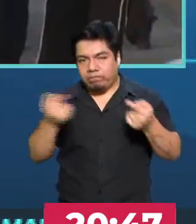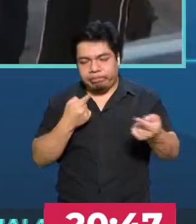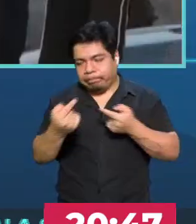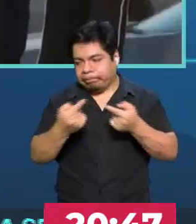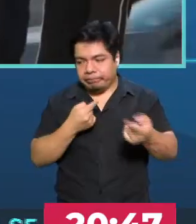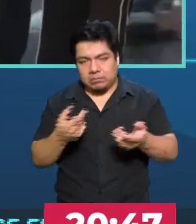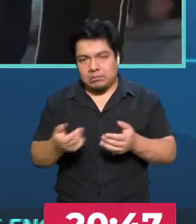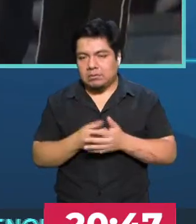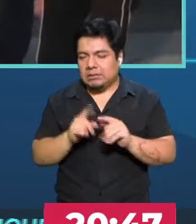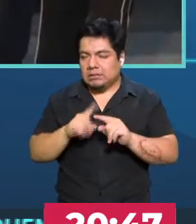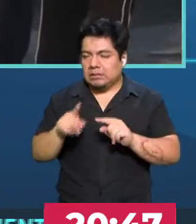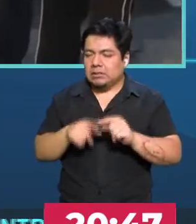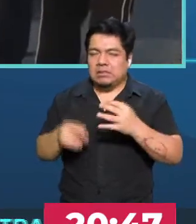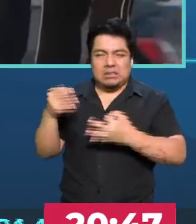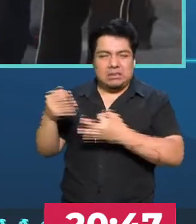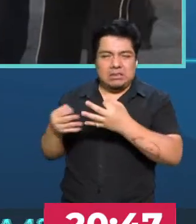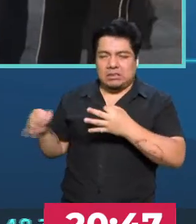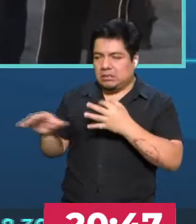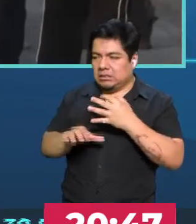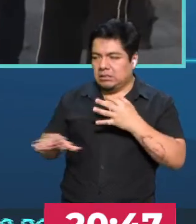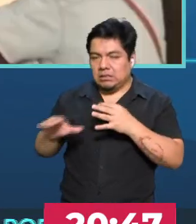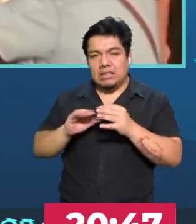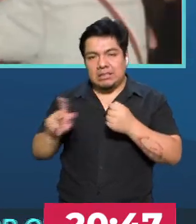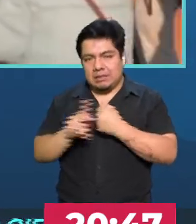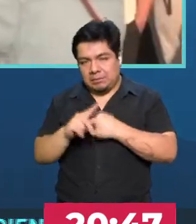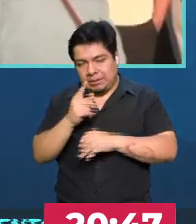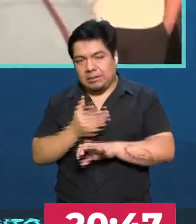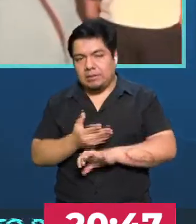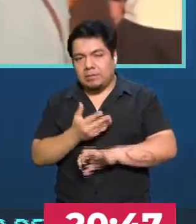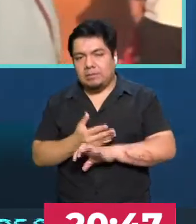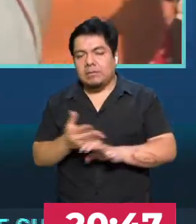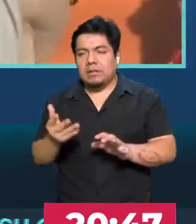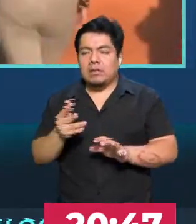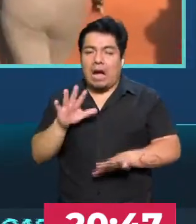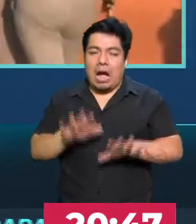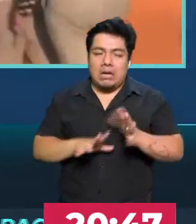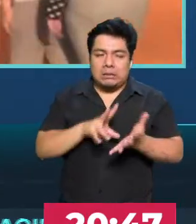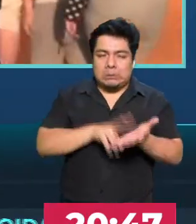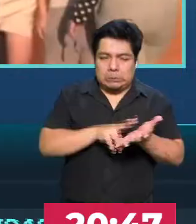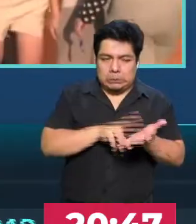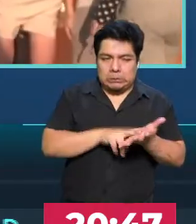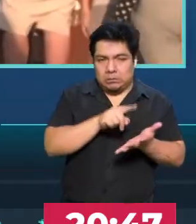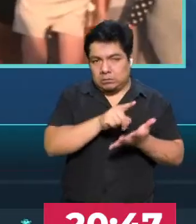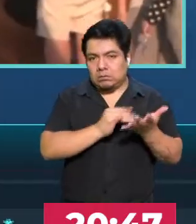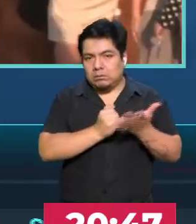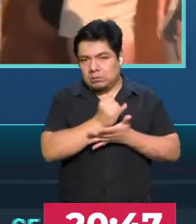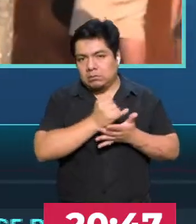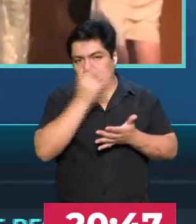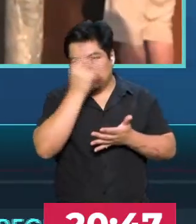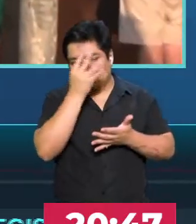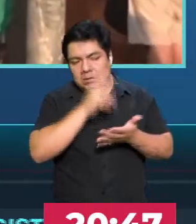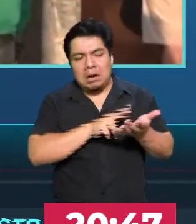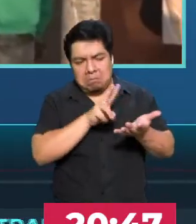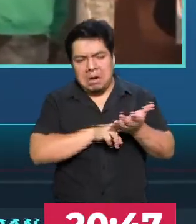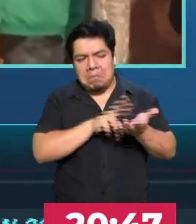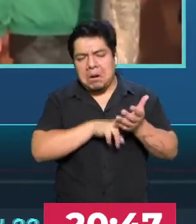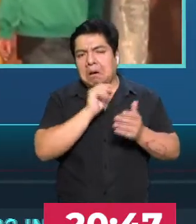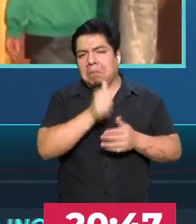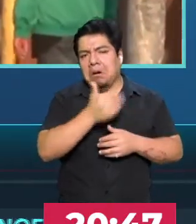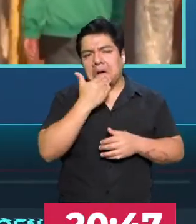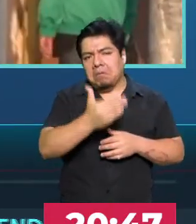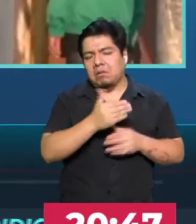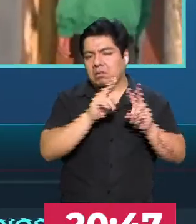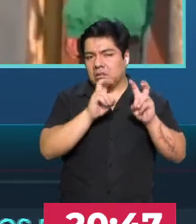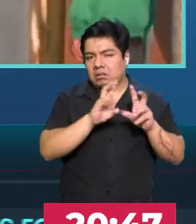diferentes cortes del país, en algunos casos validando muchas de las decisiones que ha tomado el presidente Trump en materia